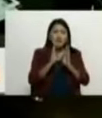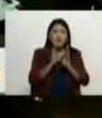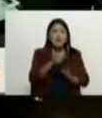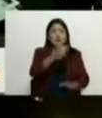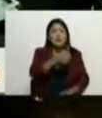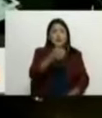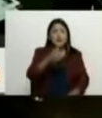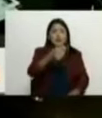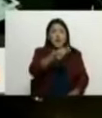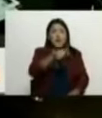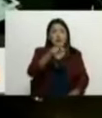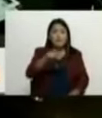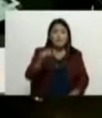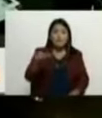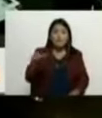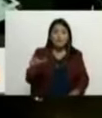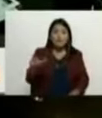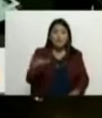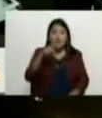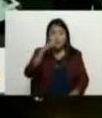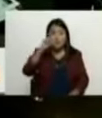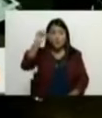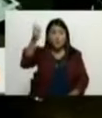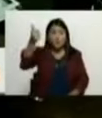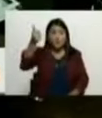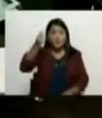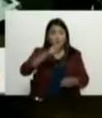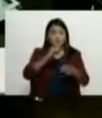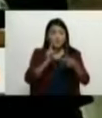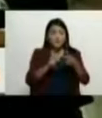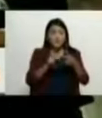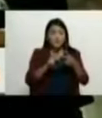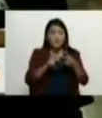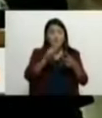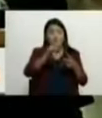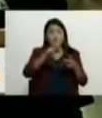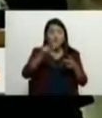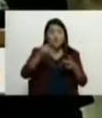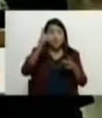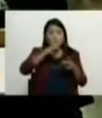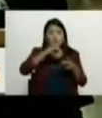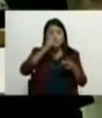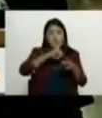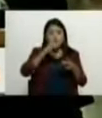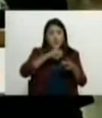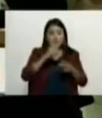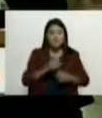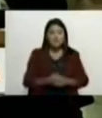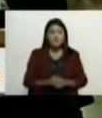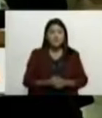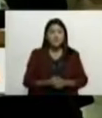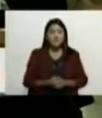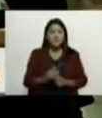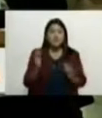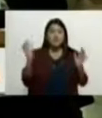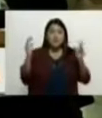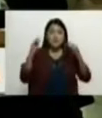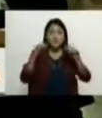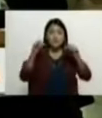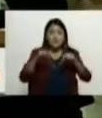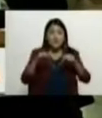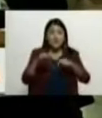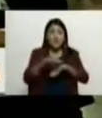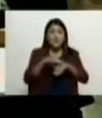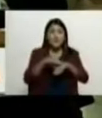personalizada de las personas adultas mayores y las personas con discapacidad que acuden al Ministerio